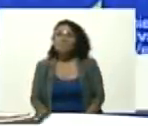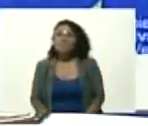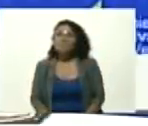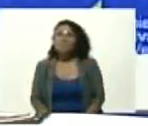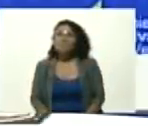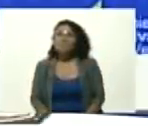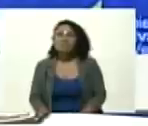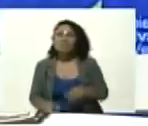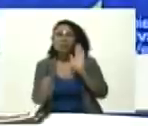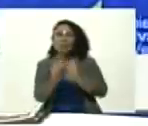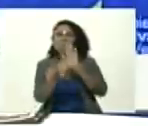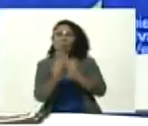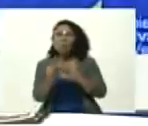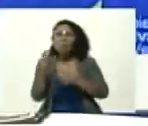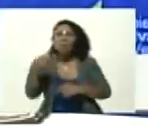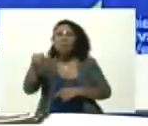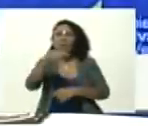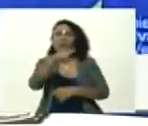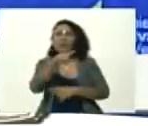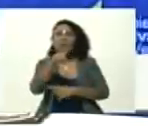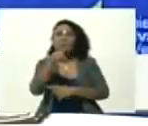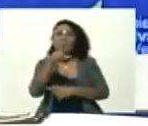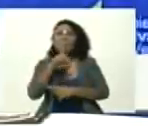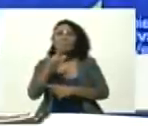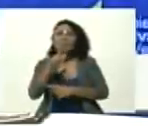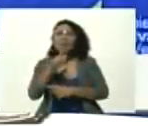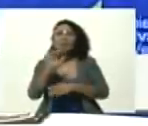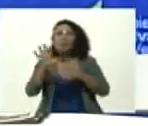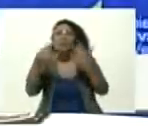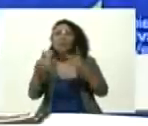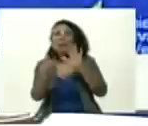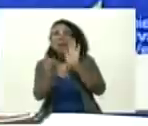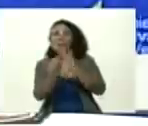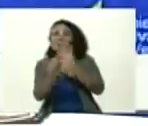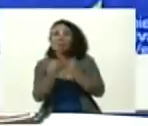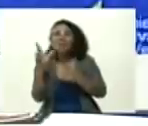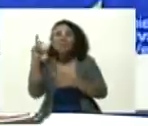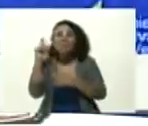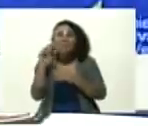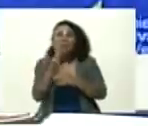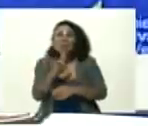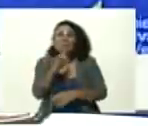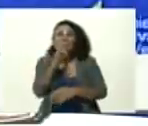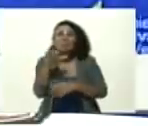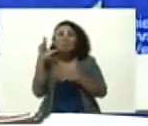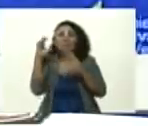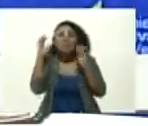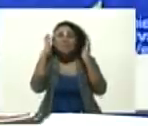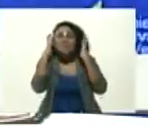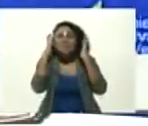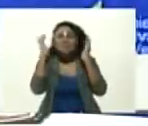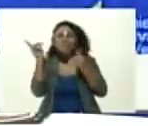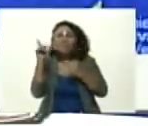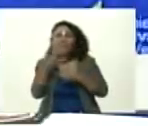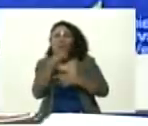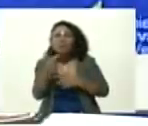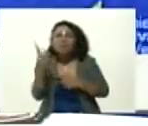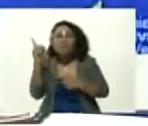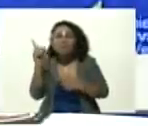Hay un micrófono. ¿Cómo está, presidente? Medio malo. ¿Cuál es el micrófono que suena así? Creo que es el mejor. Tuyo,